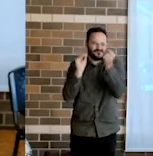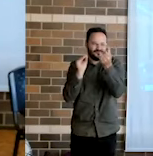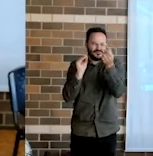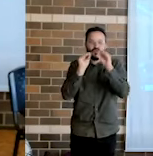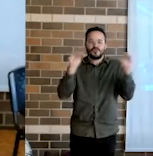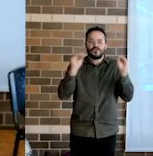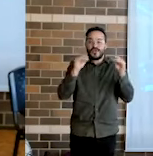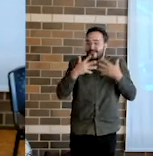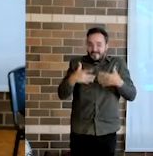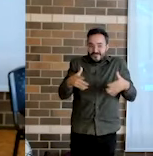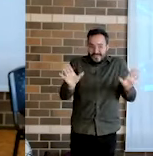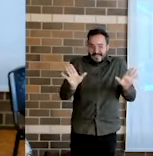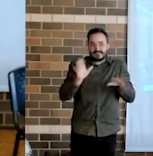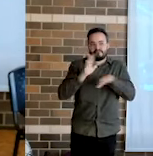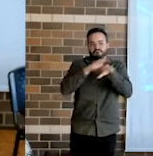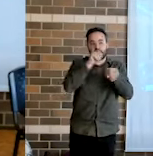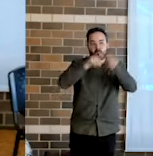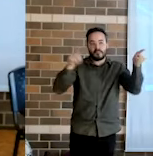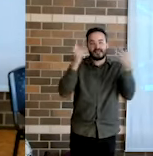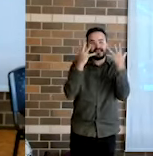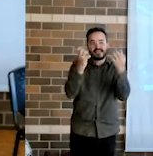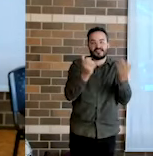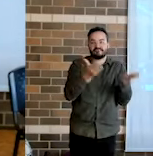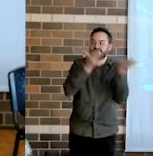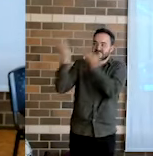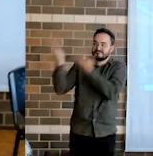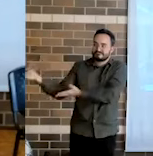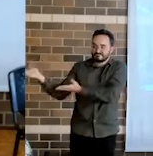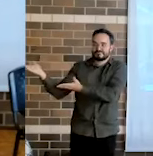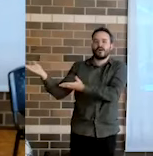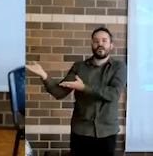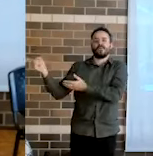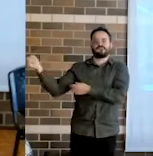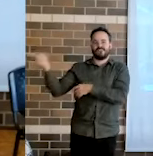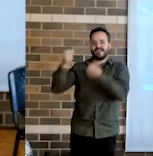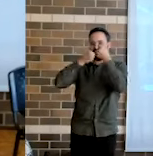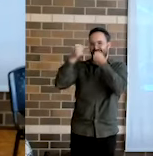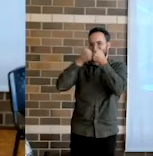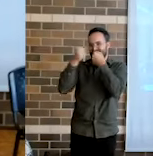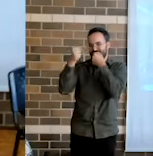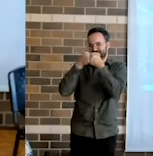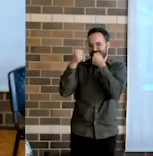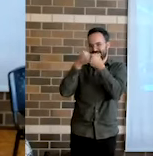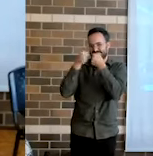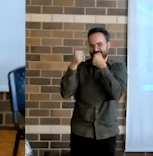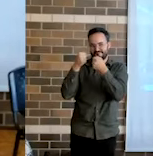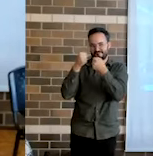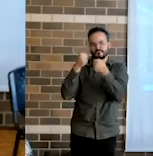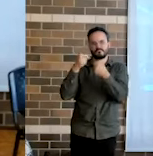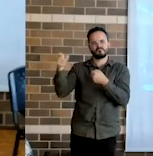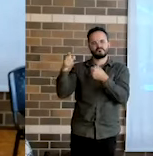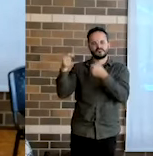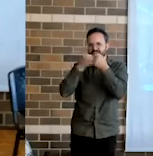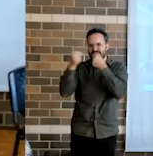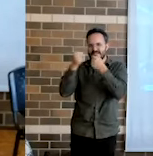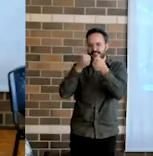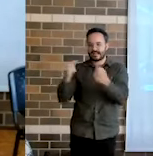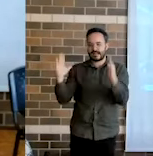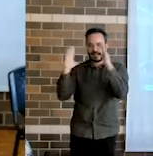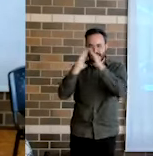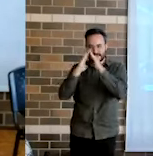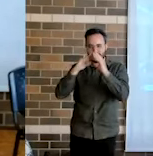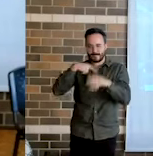Bueno, un anuncio corto. Al finalizar, si a algunos quieren, les interesa, pueden participar de una